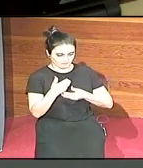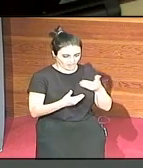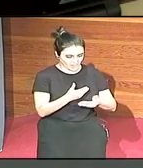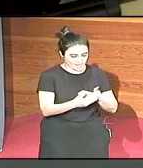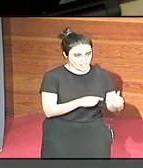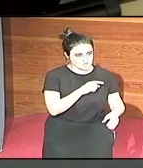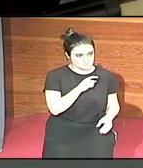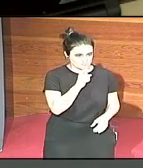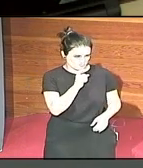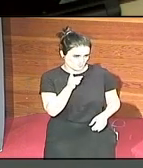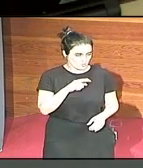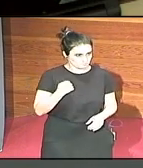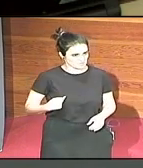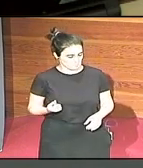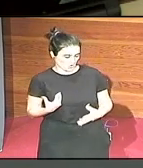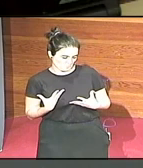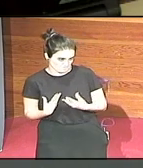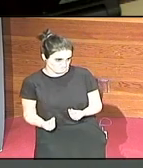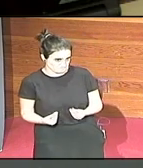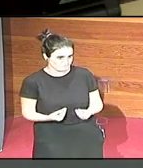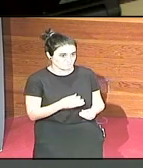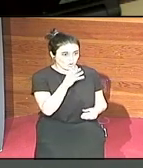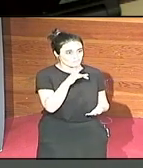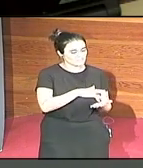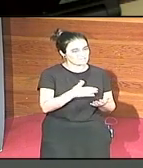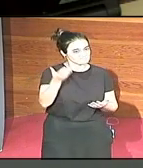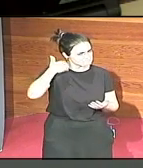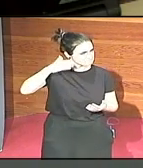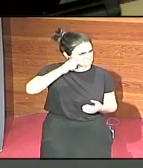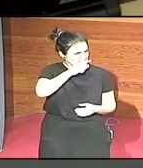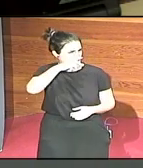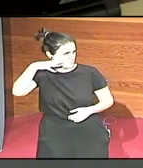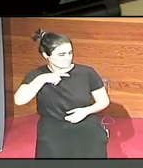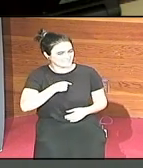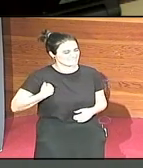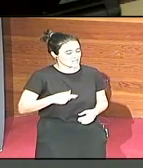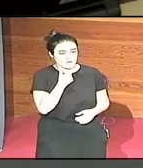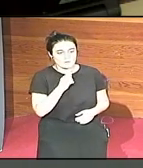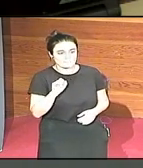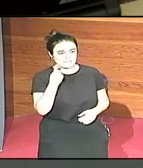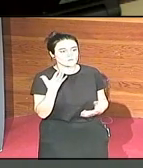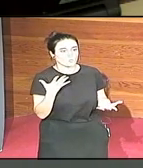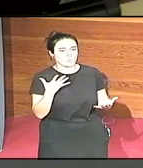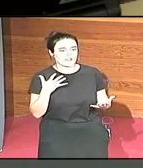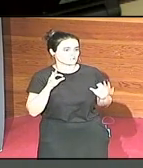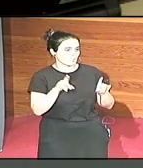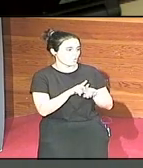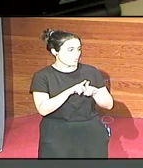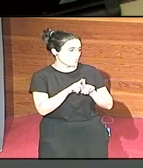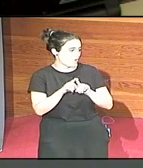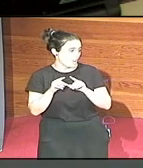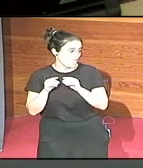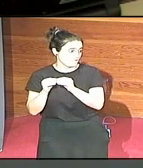China, desde hace bastantes años, lo que más le gusta es el statu quo y, sobre todo, que